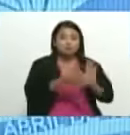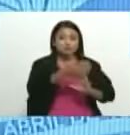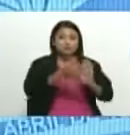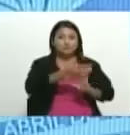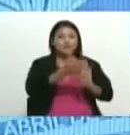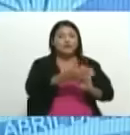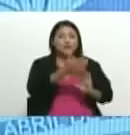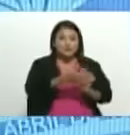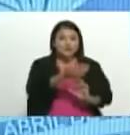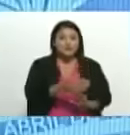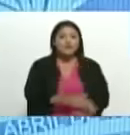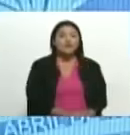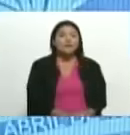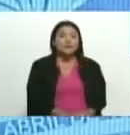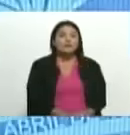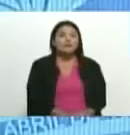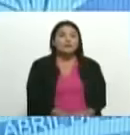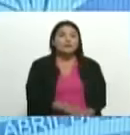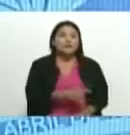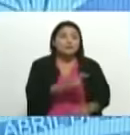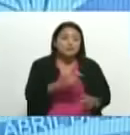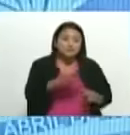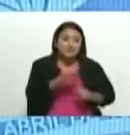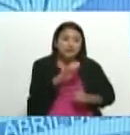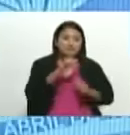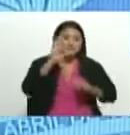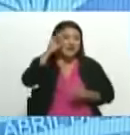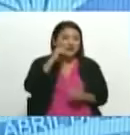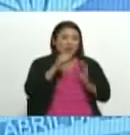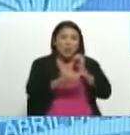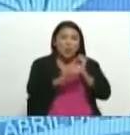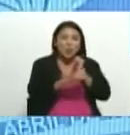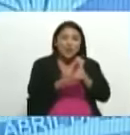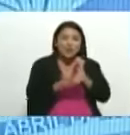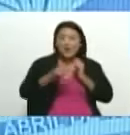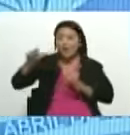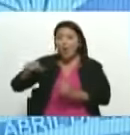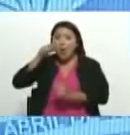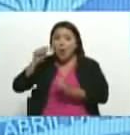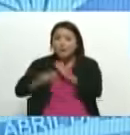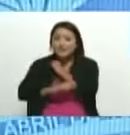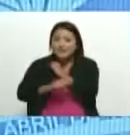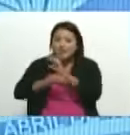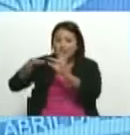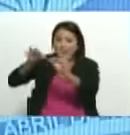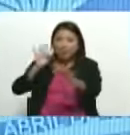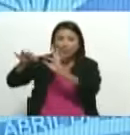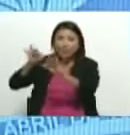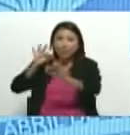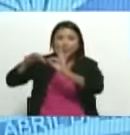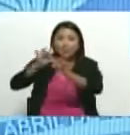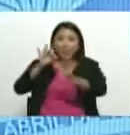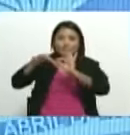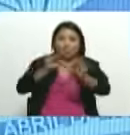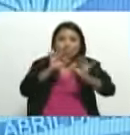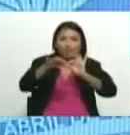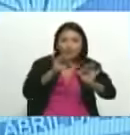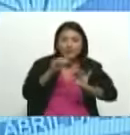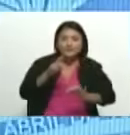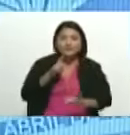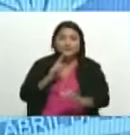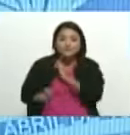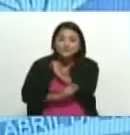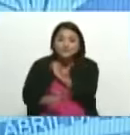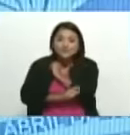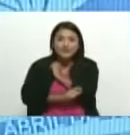con una urgencia, producto del Regoxal, el doctor Regoxal empezaba a romper actas, y de ahí viene el expediente acta mata voto, para